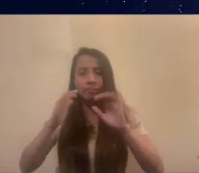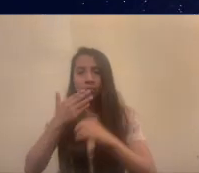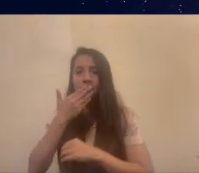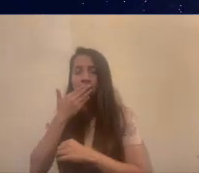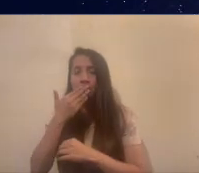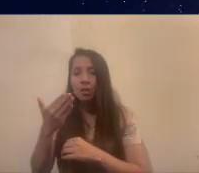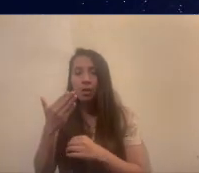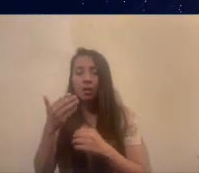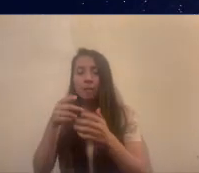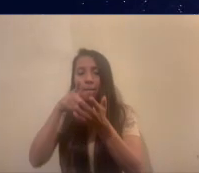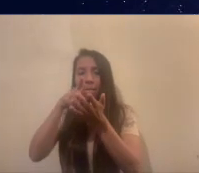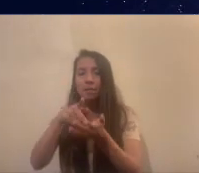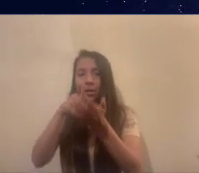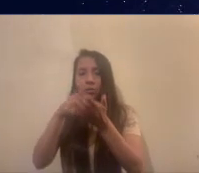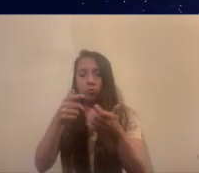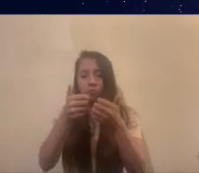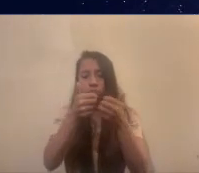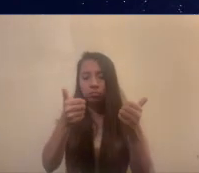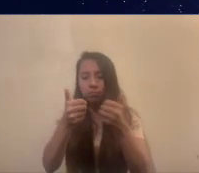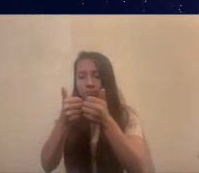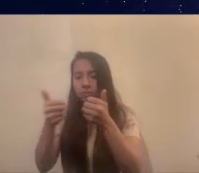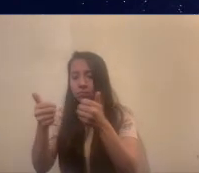fueron separadas por peso,